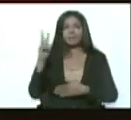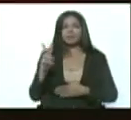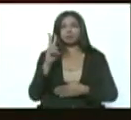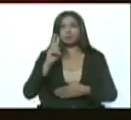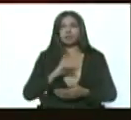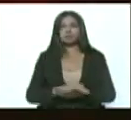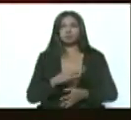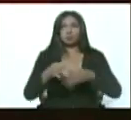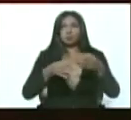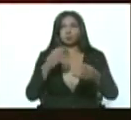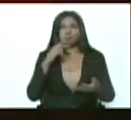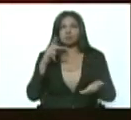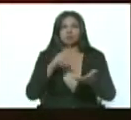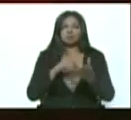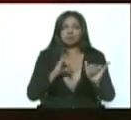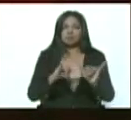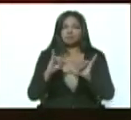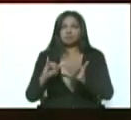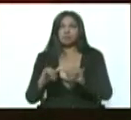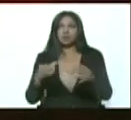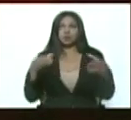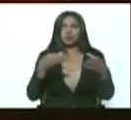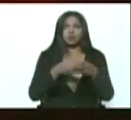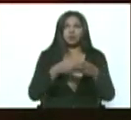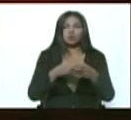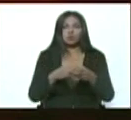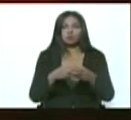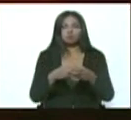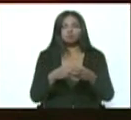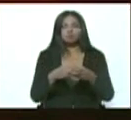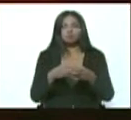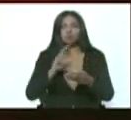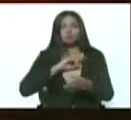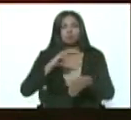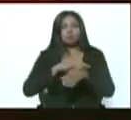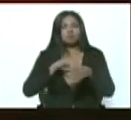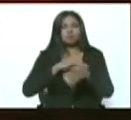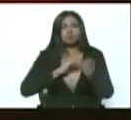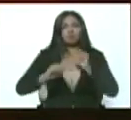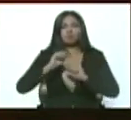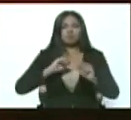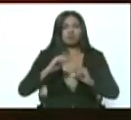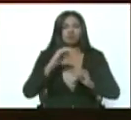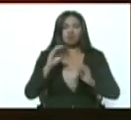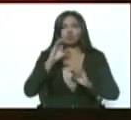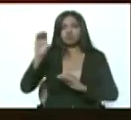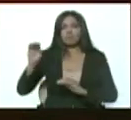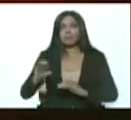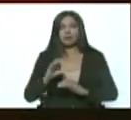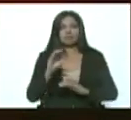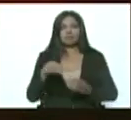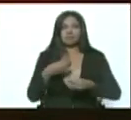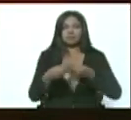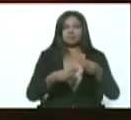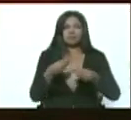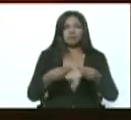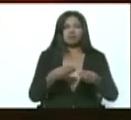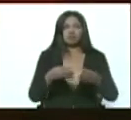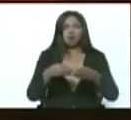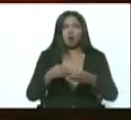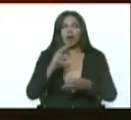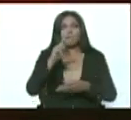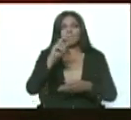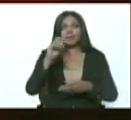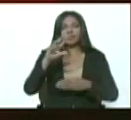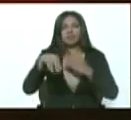Venezuela justamente para participar en lo que será esta reunión del Buró Ministerial del Movimiento de Países No Alineados, que se estará realizando entre el 20